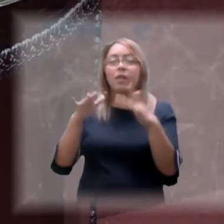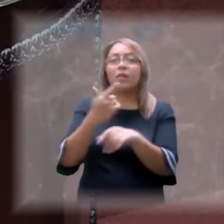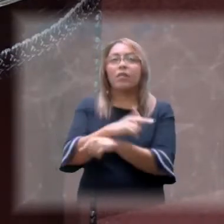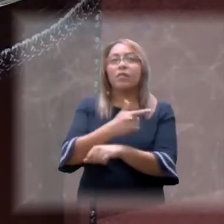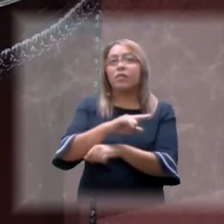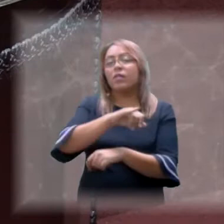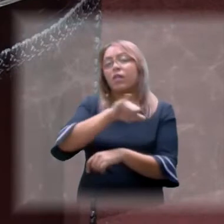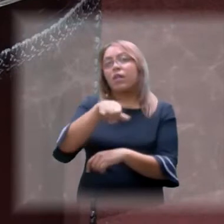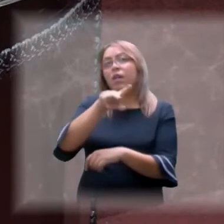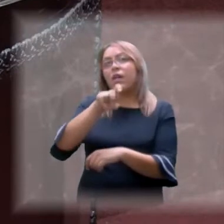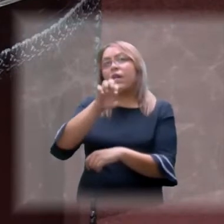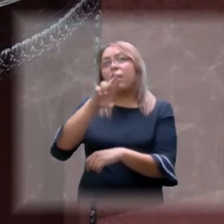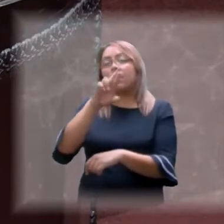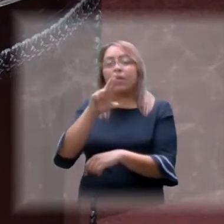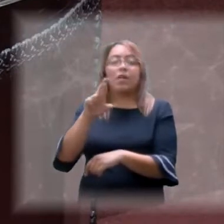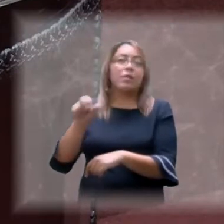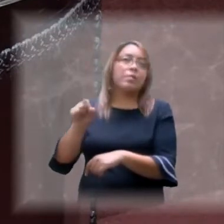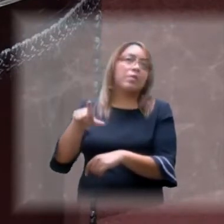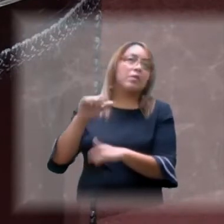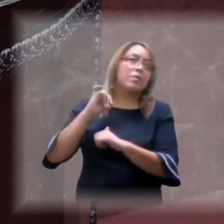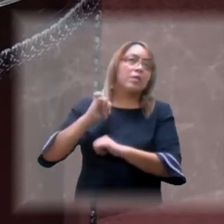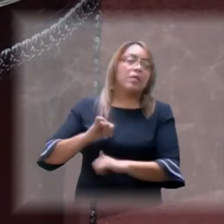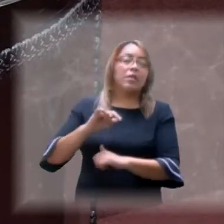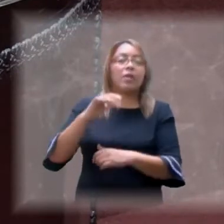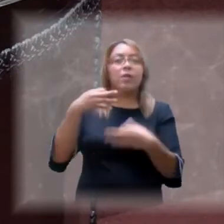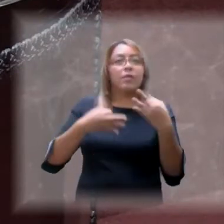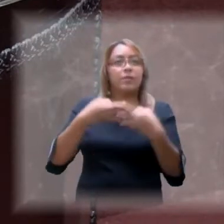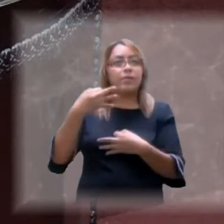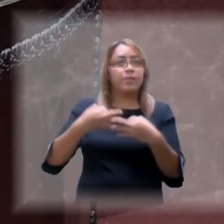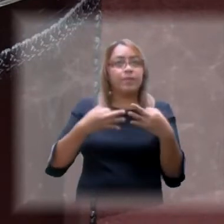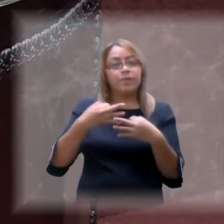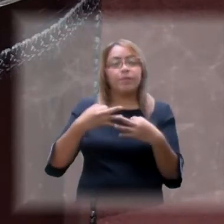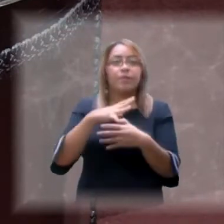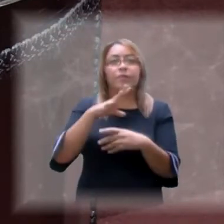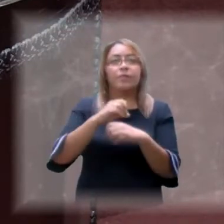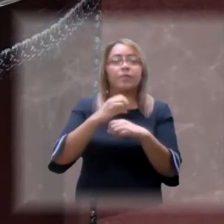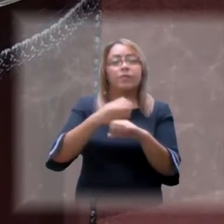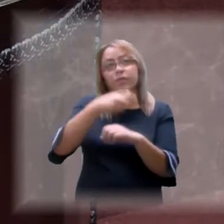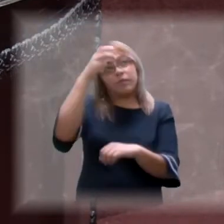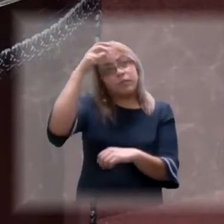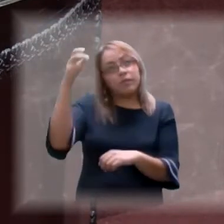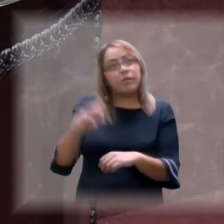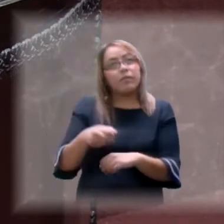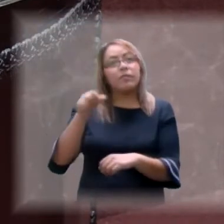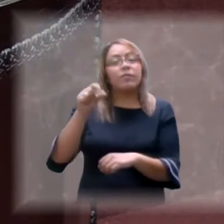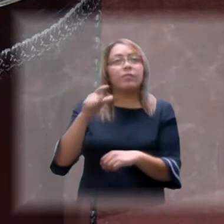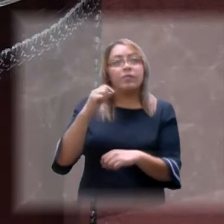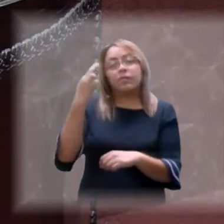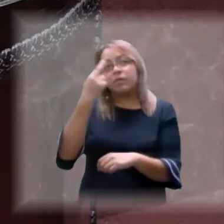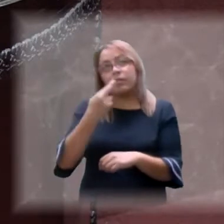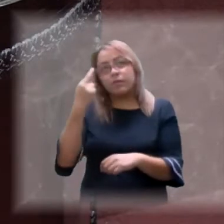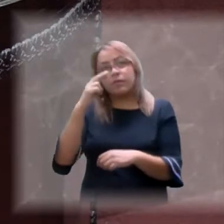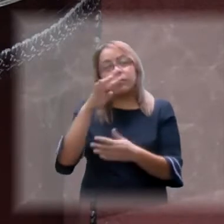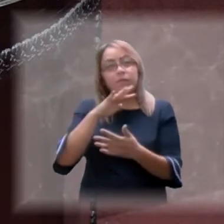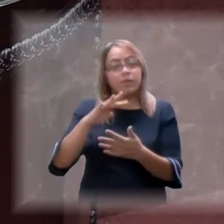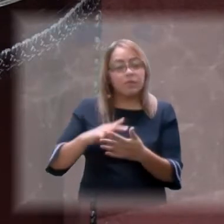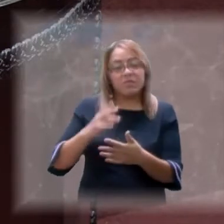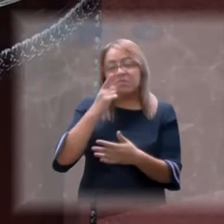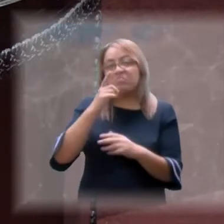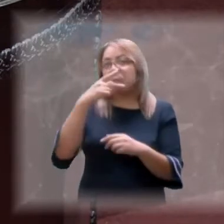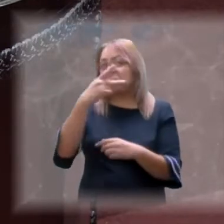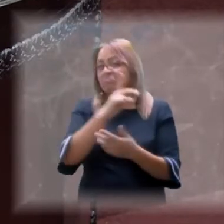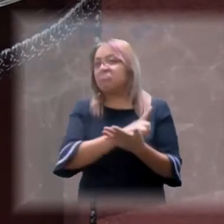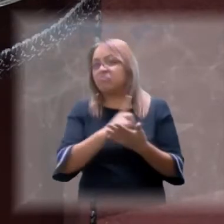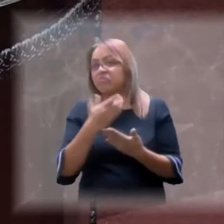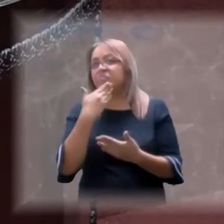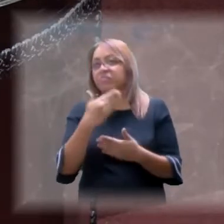Lara Salinas al cargo de Procurador General de Justicia del Estado de Hidalgo fue realizada en ejercicio de sus derechos y se